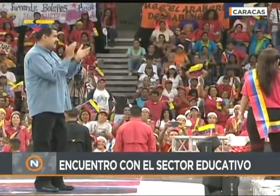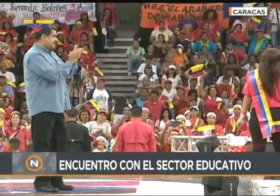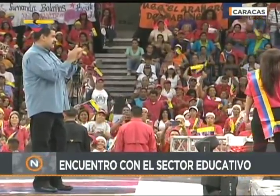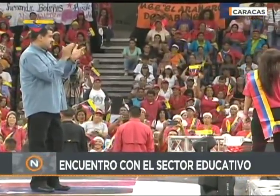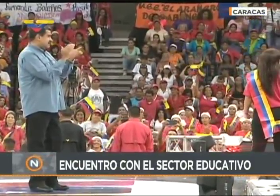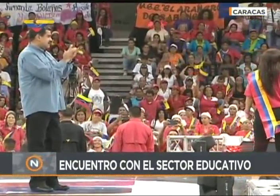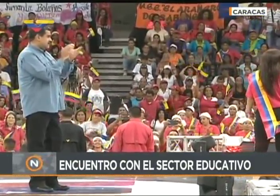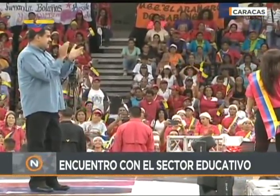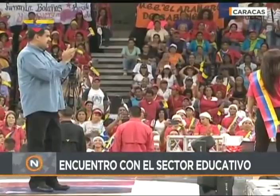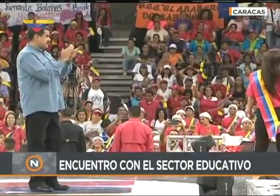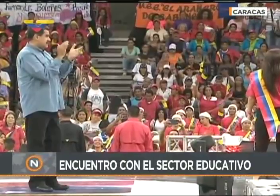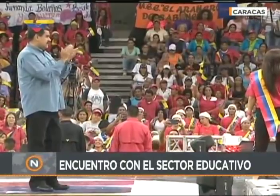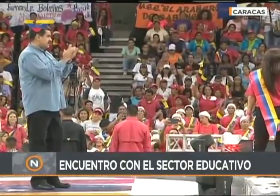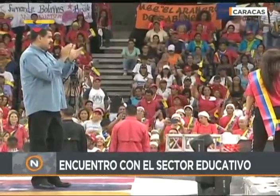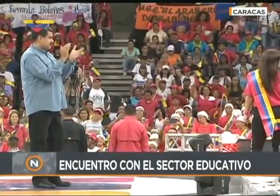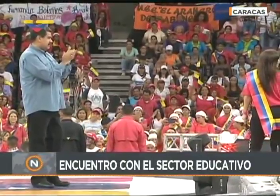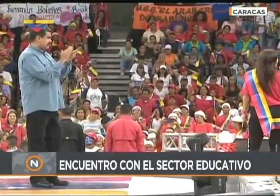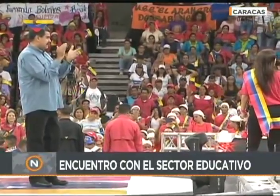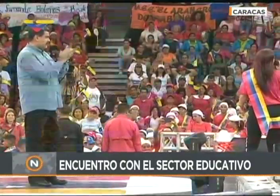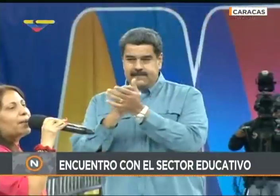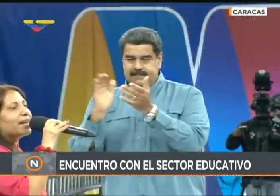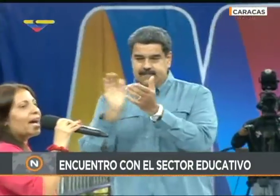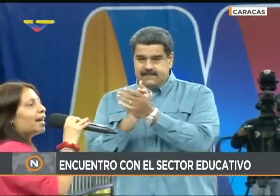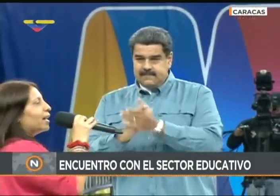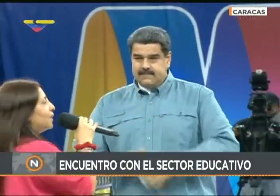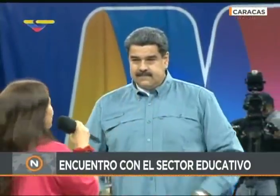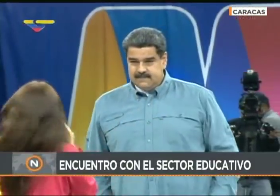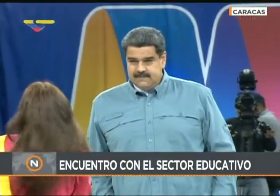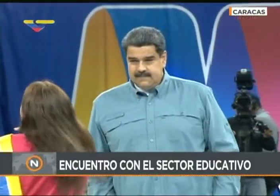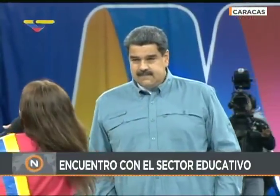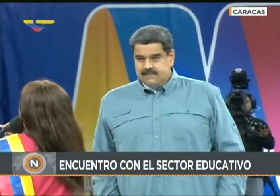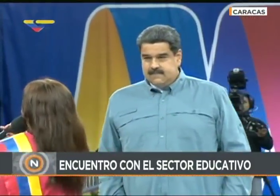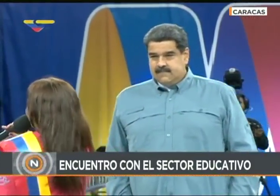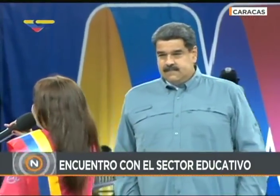diputada de la Asamblea Constituyente Bolivariana.